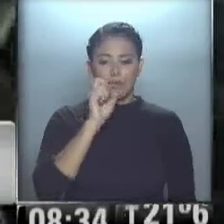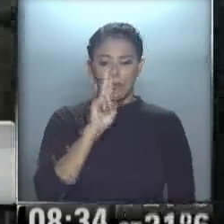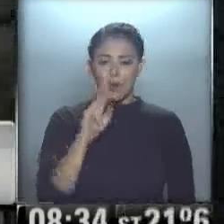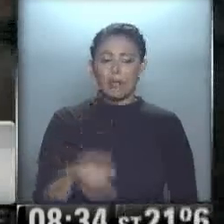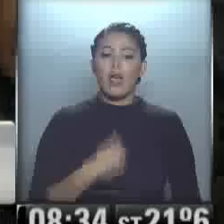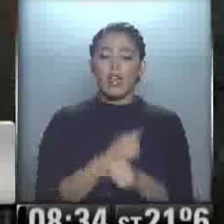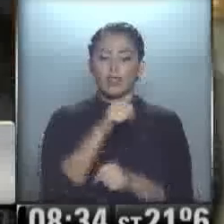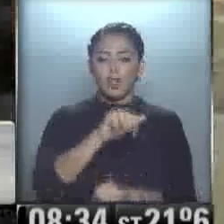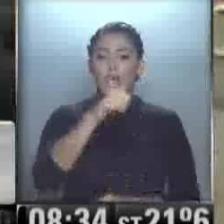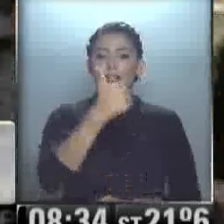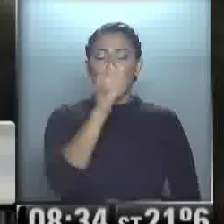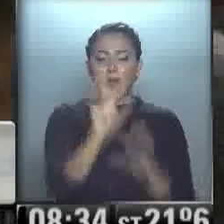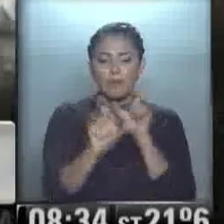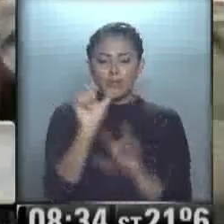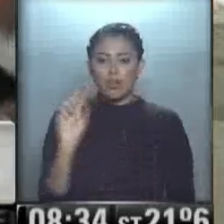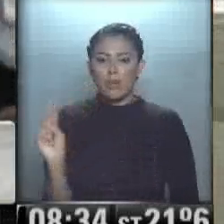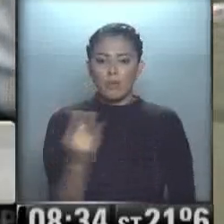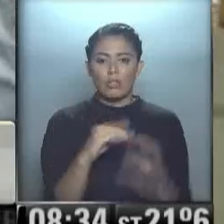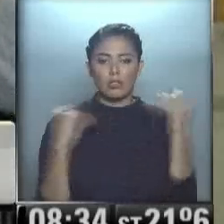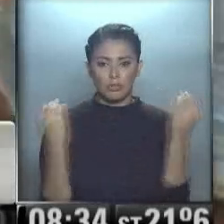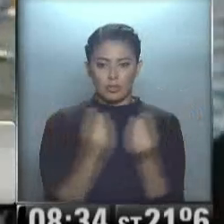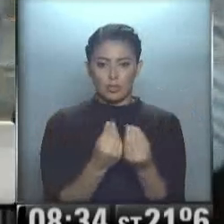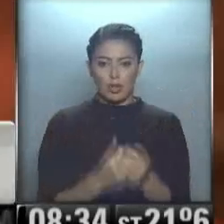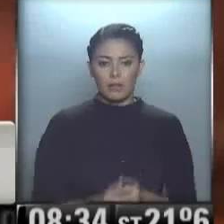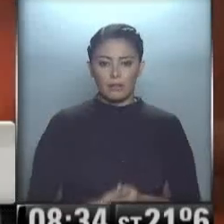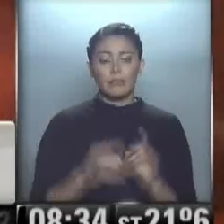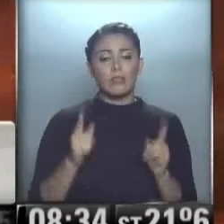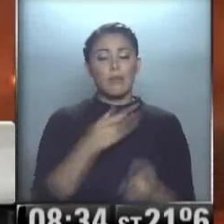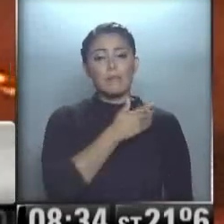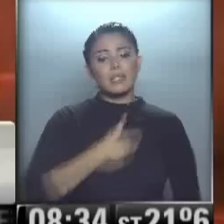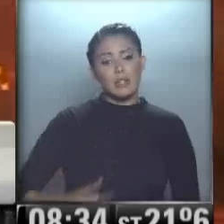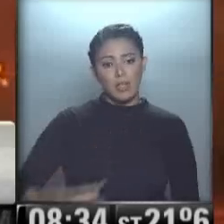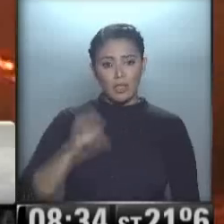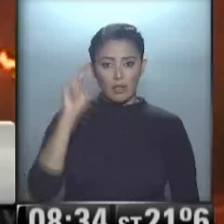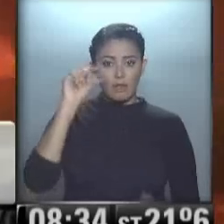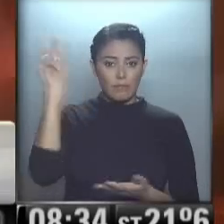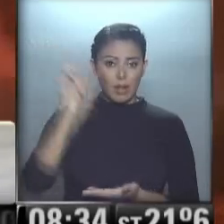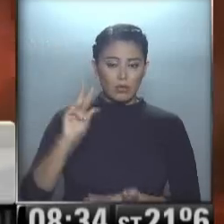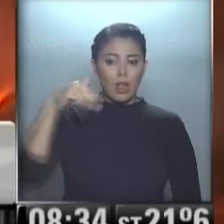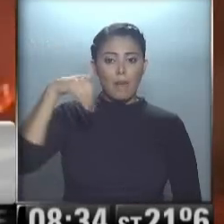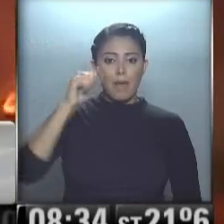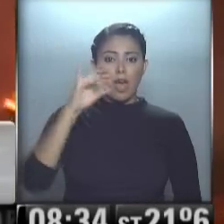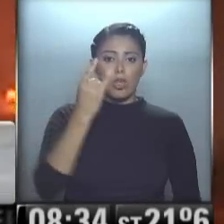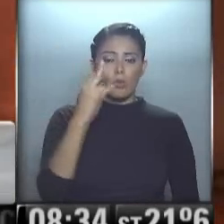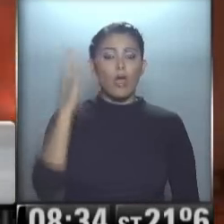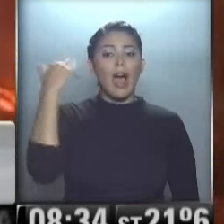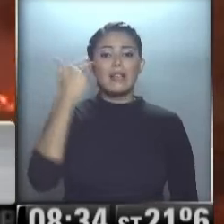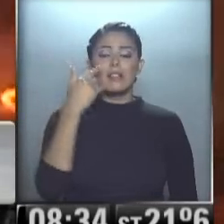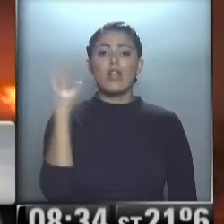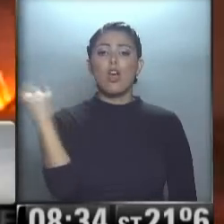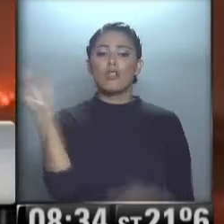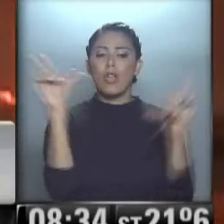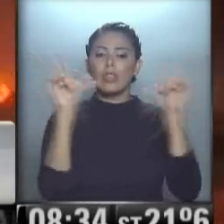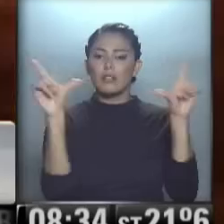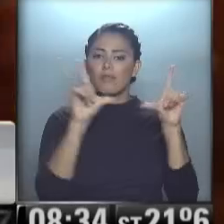elevó a 6 la cantidad de víctimas fatales. Por su parte, el presidente Nicolás Maduro habló ayer en cadena